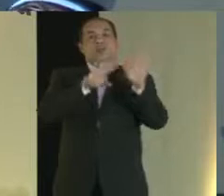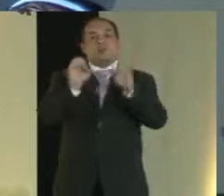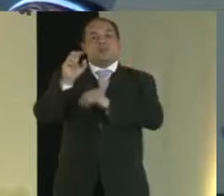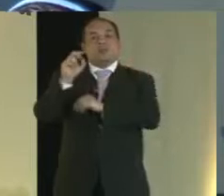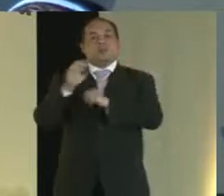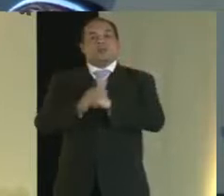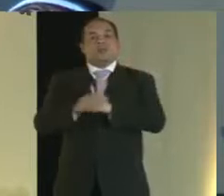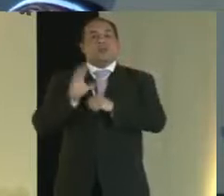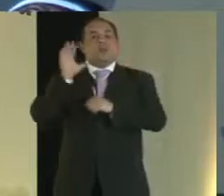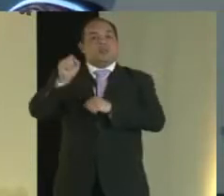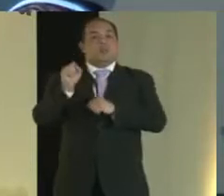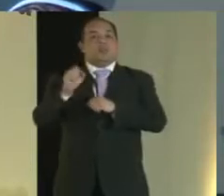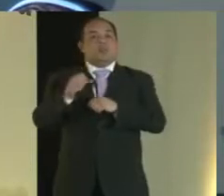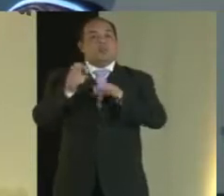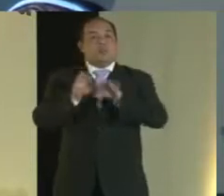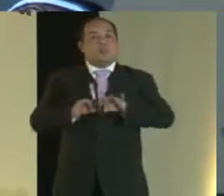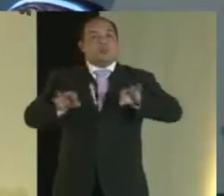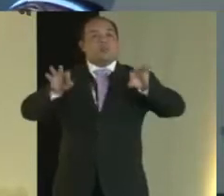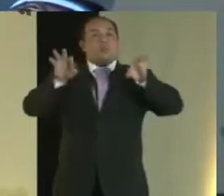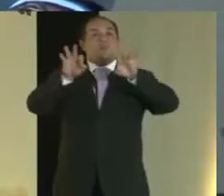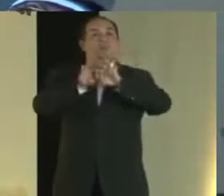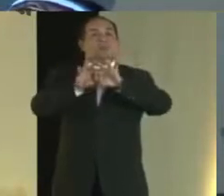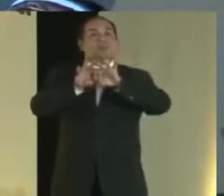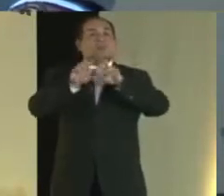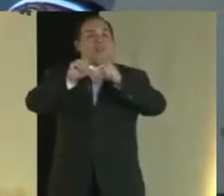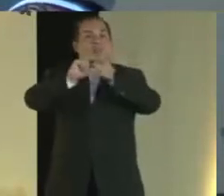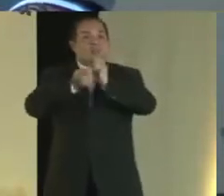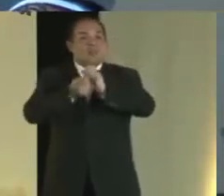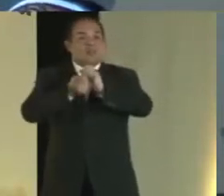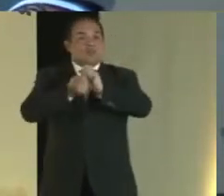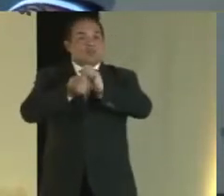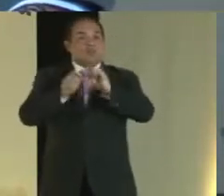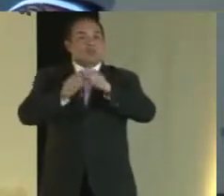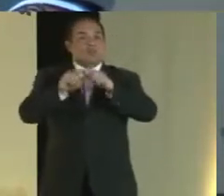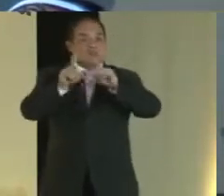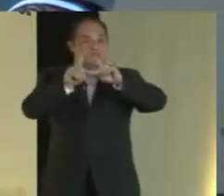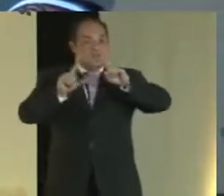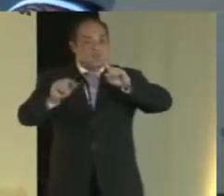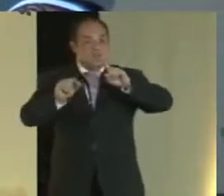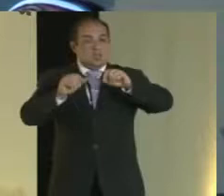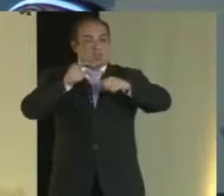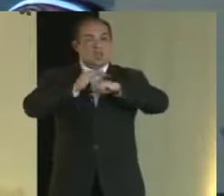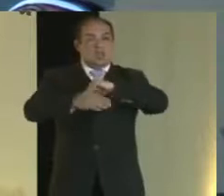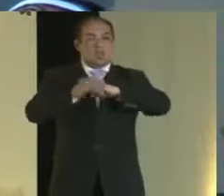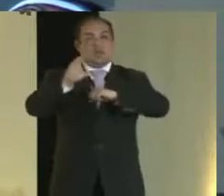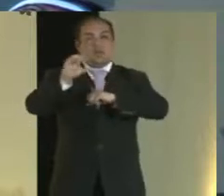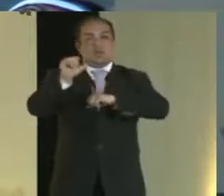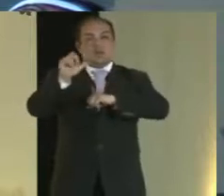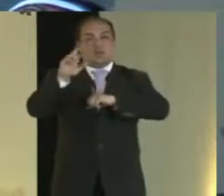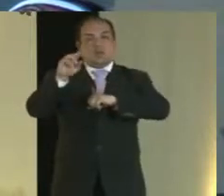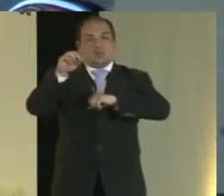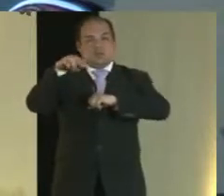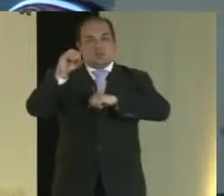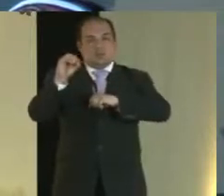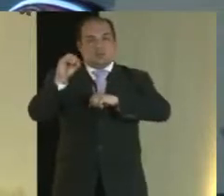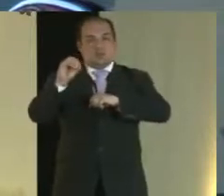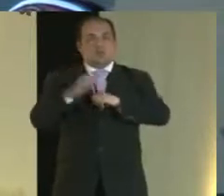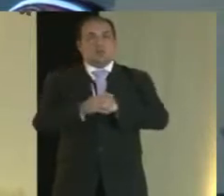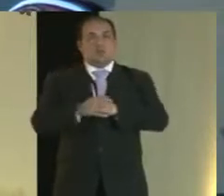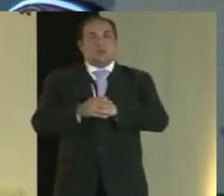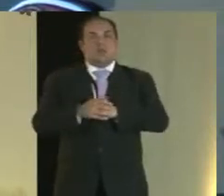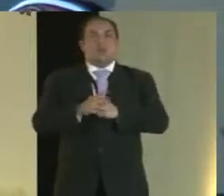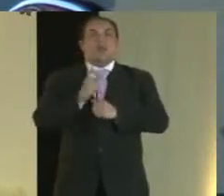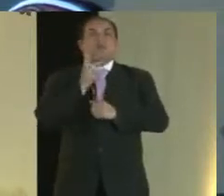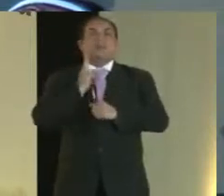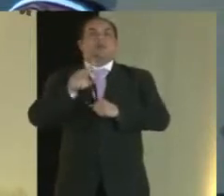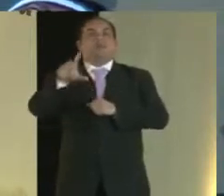se convirtieron en actores fundamentales de la transformación del país, que culminó durante el cardenismo en la expropiación